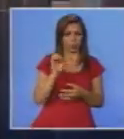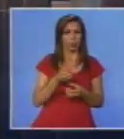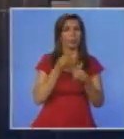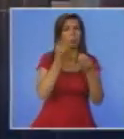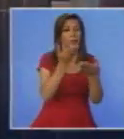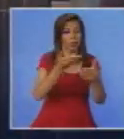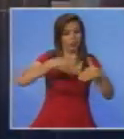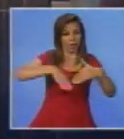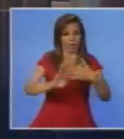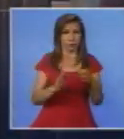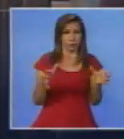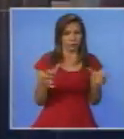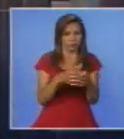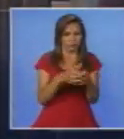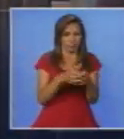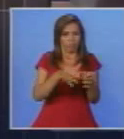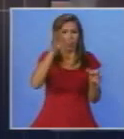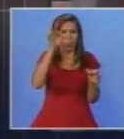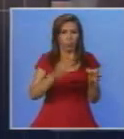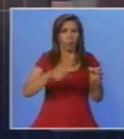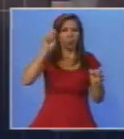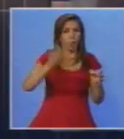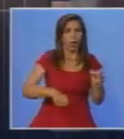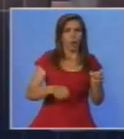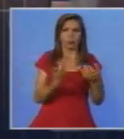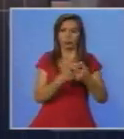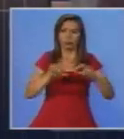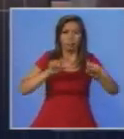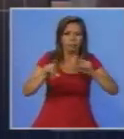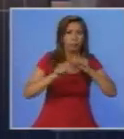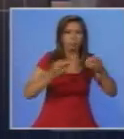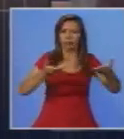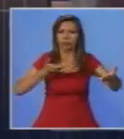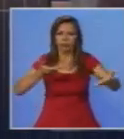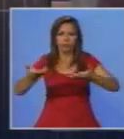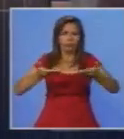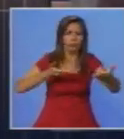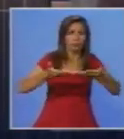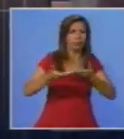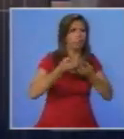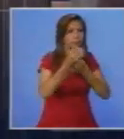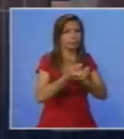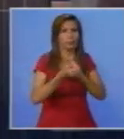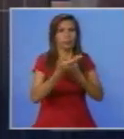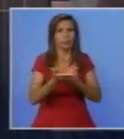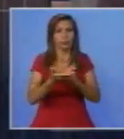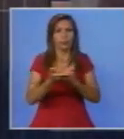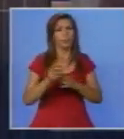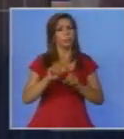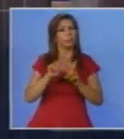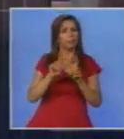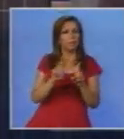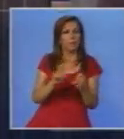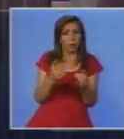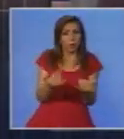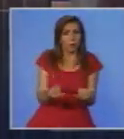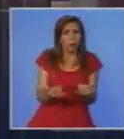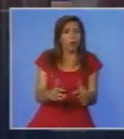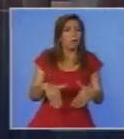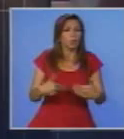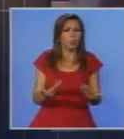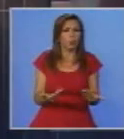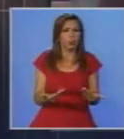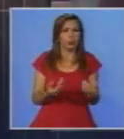la Fiscalía, lugar desde donde nos informa. Fausto, ¿qué novedades o qué ocurre a esta hora? Adelante.